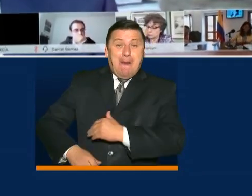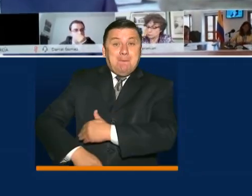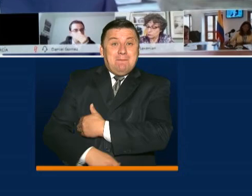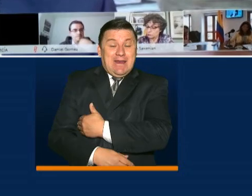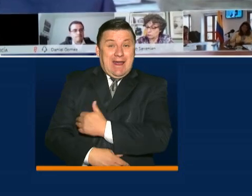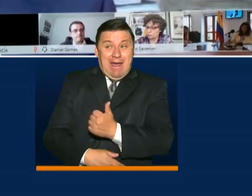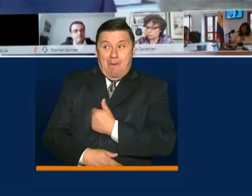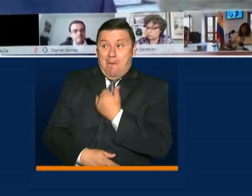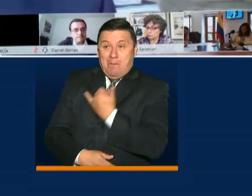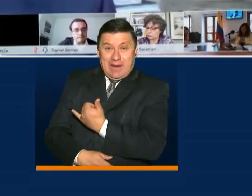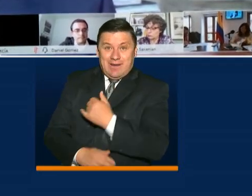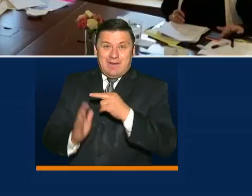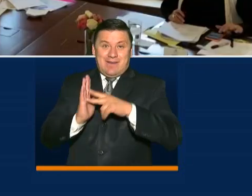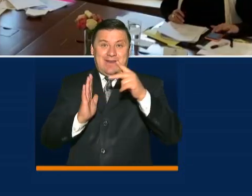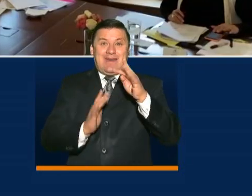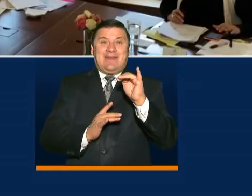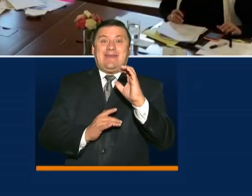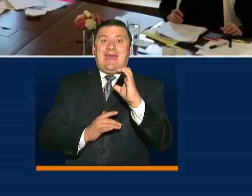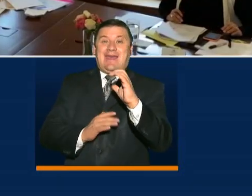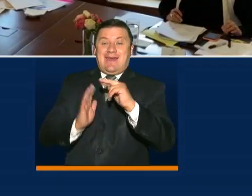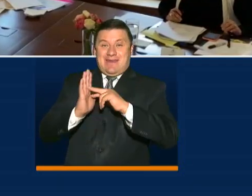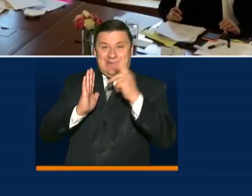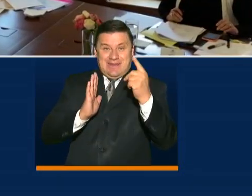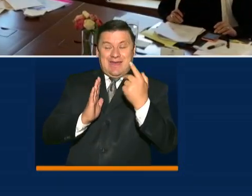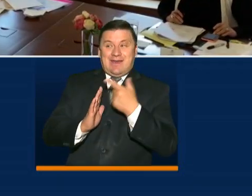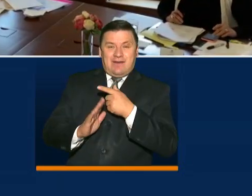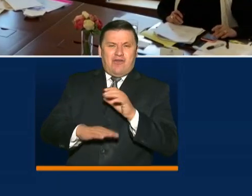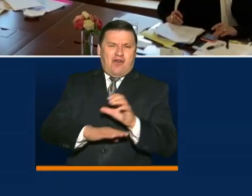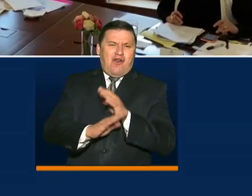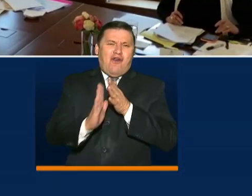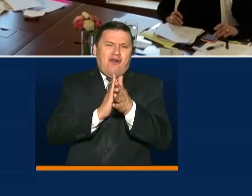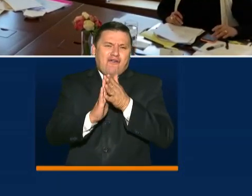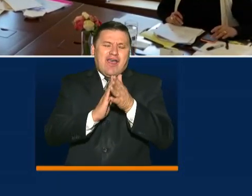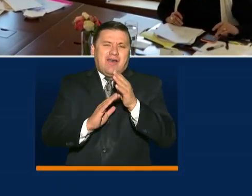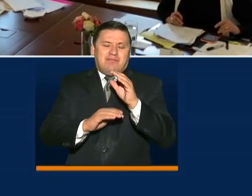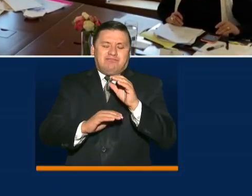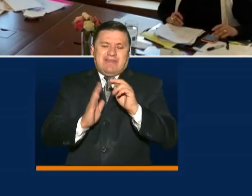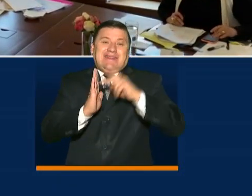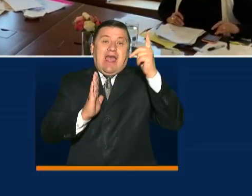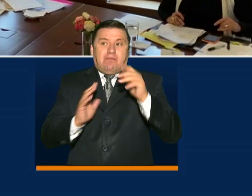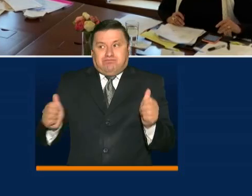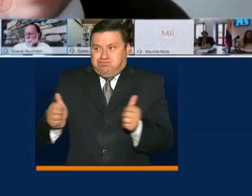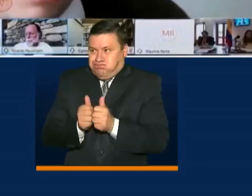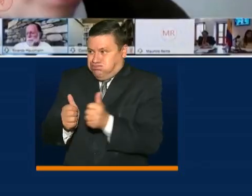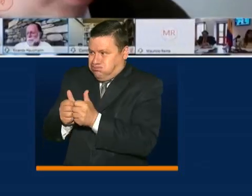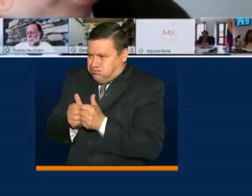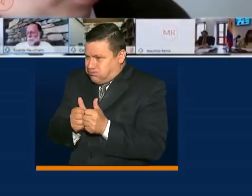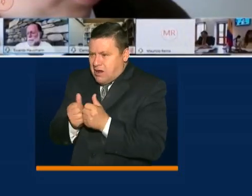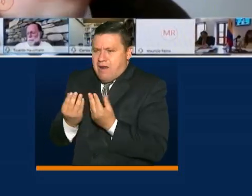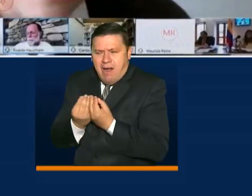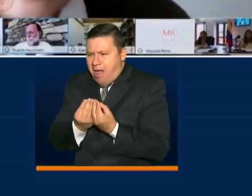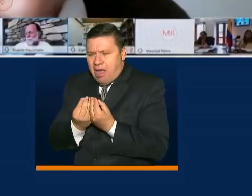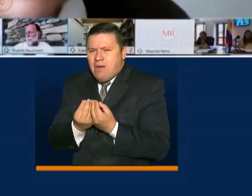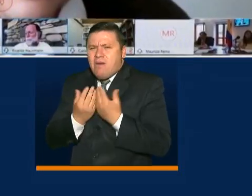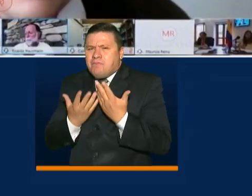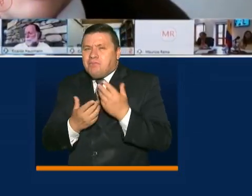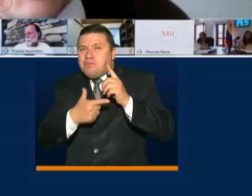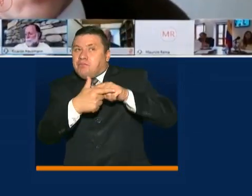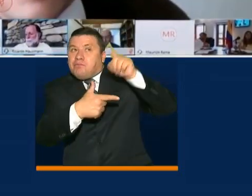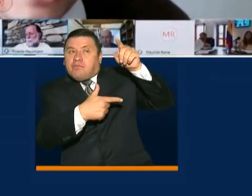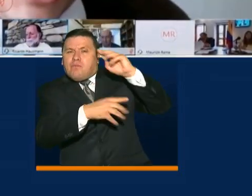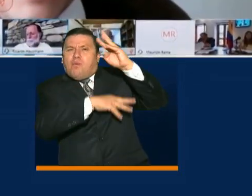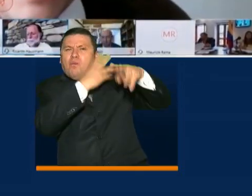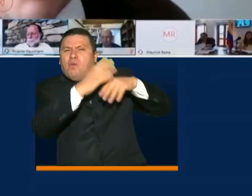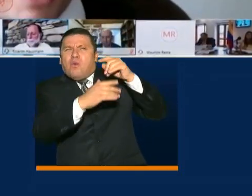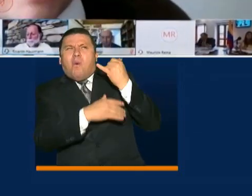ministra de las TICs, de las tecnologías de información y comunicaciones, y mirando con ellos cuáles son las tendencias del mercado después